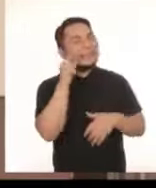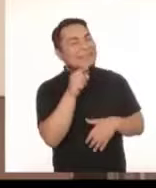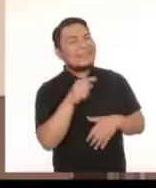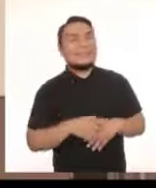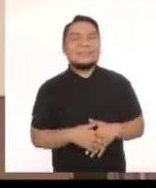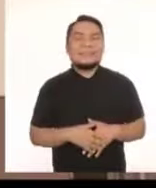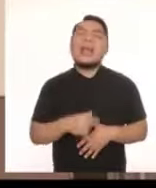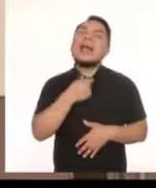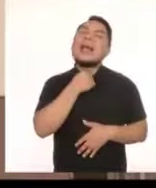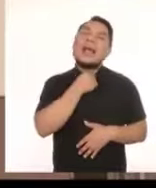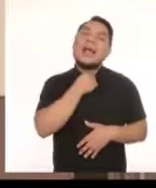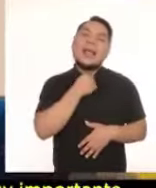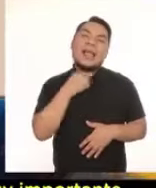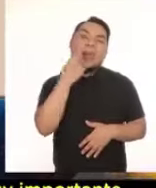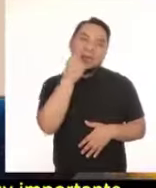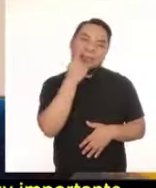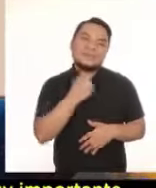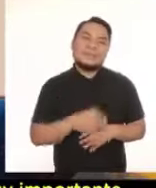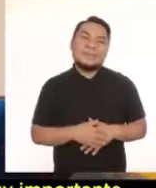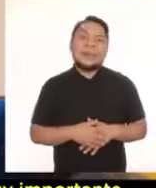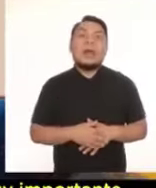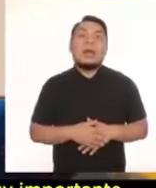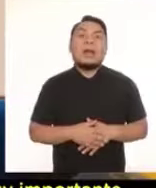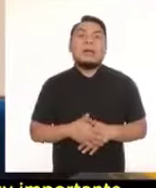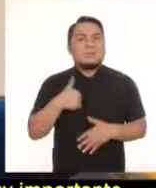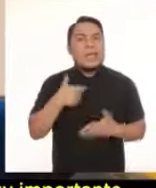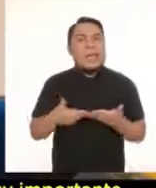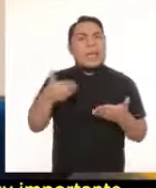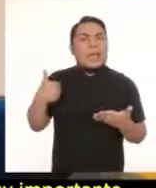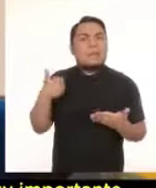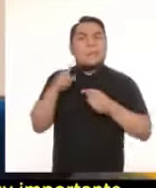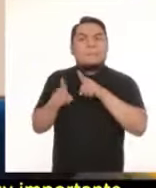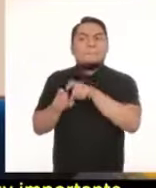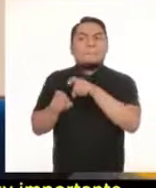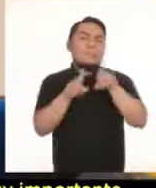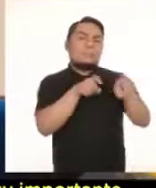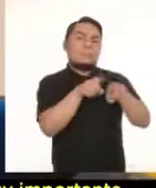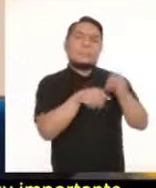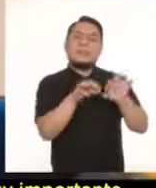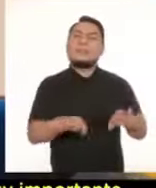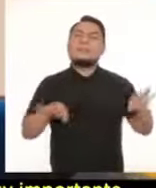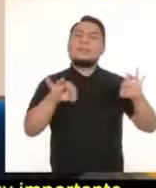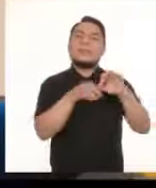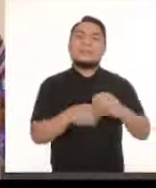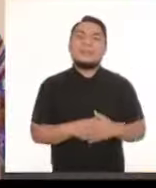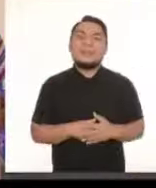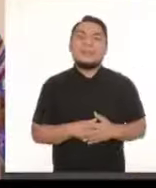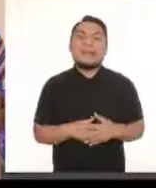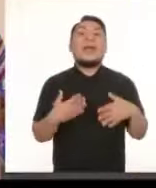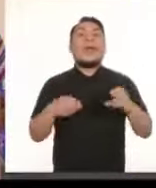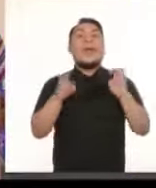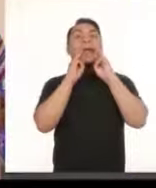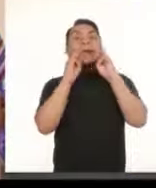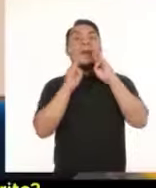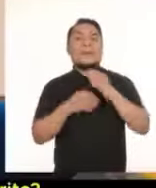también, abuelito. Pero antes tengo que hacerles una pregunta muy importante.